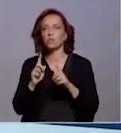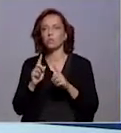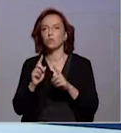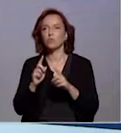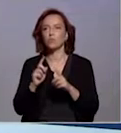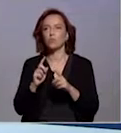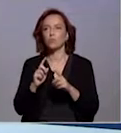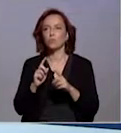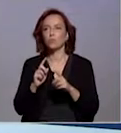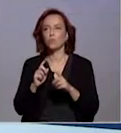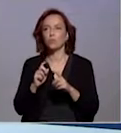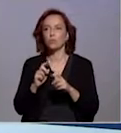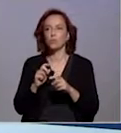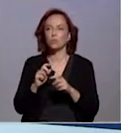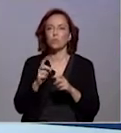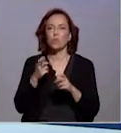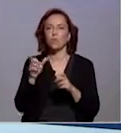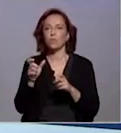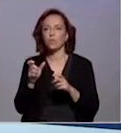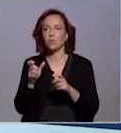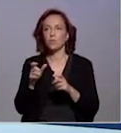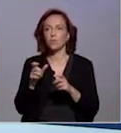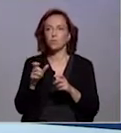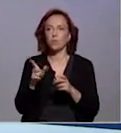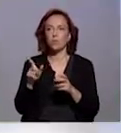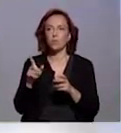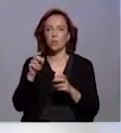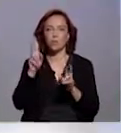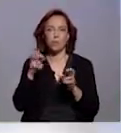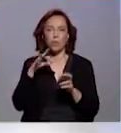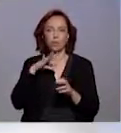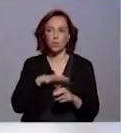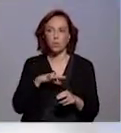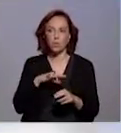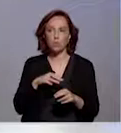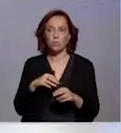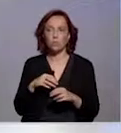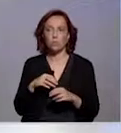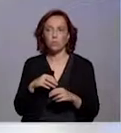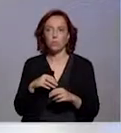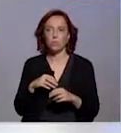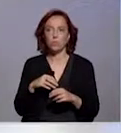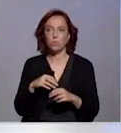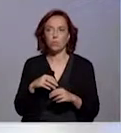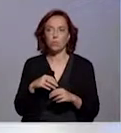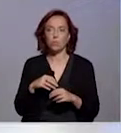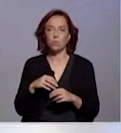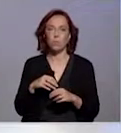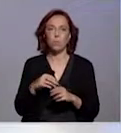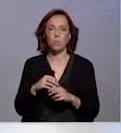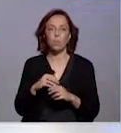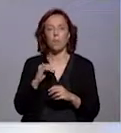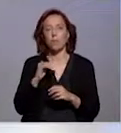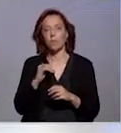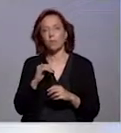nivel de contemplar esas diferencias a nivel de la paga no bueno sin duda que la menor